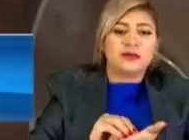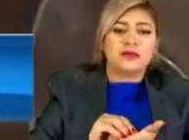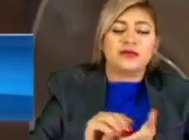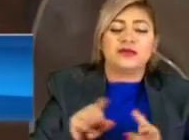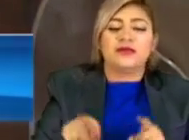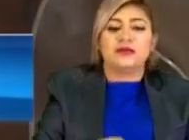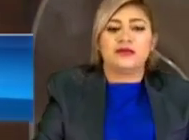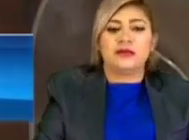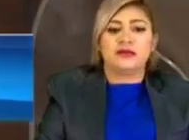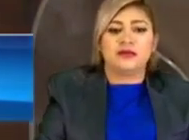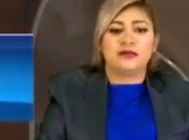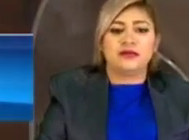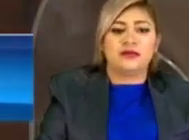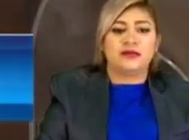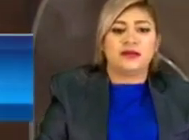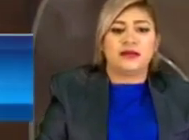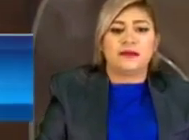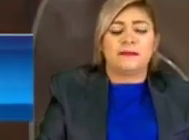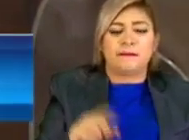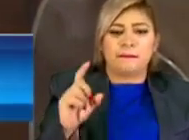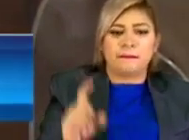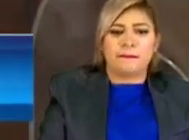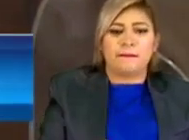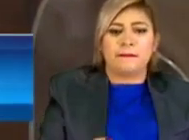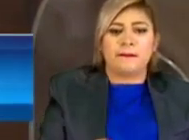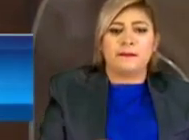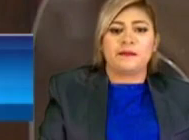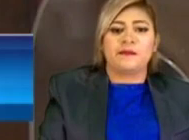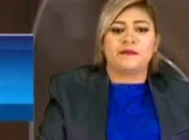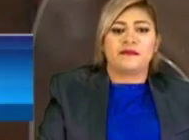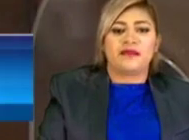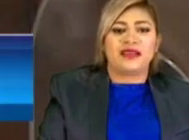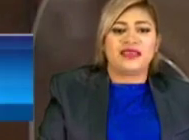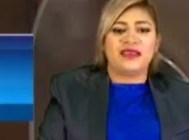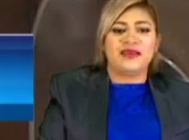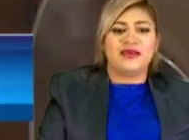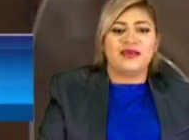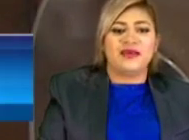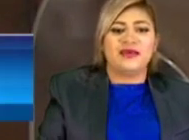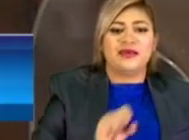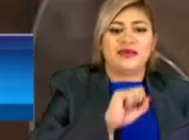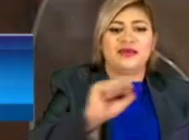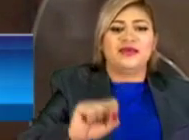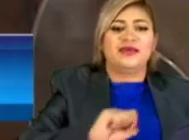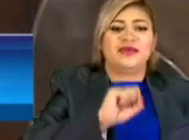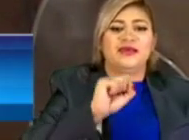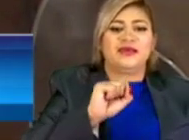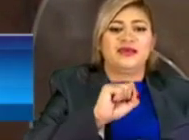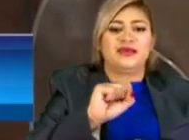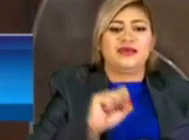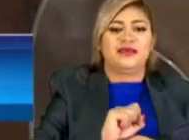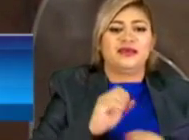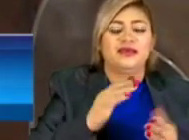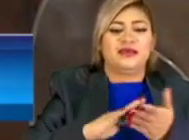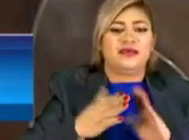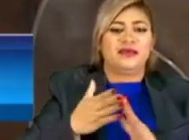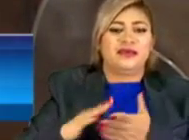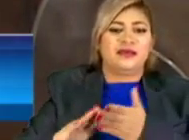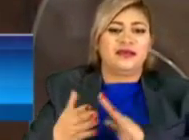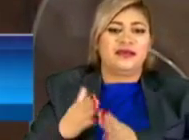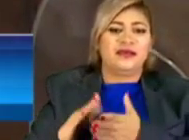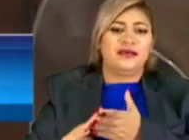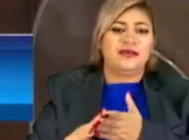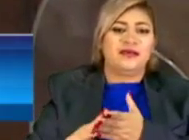Además, debo destacar el reconocimiento de la Asociación de la Comunidad Productora de Tierras